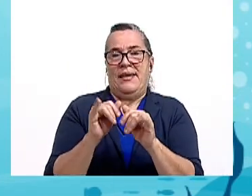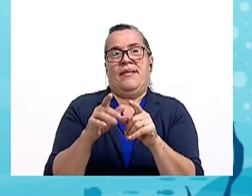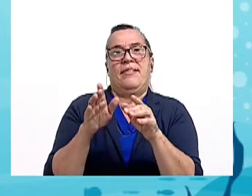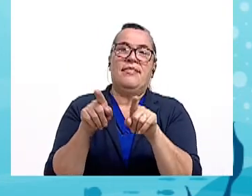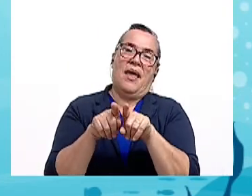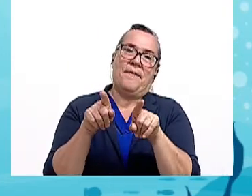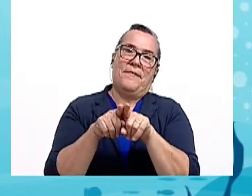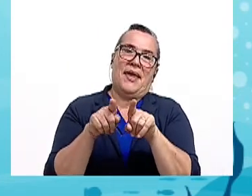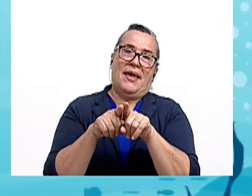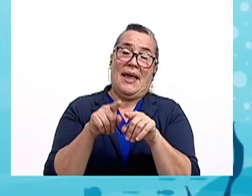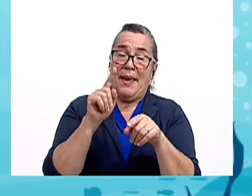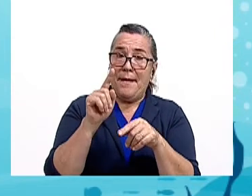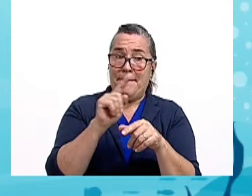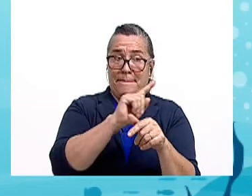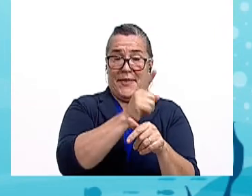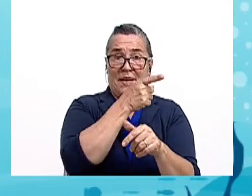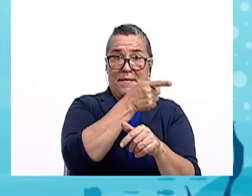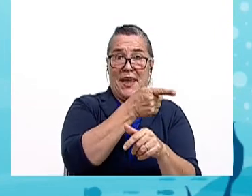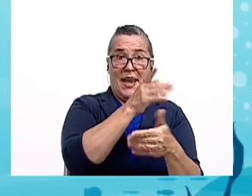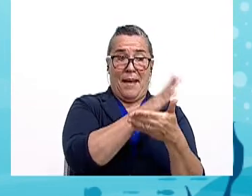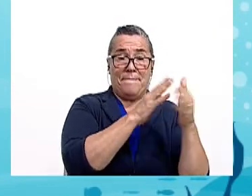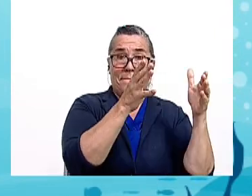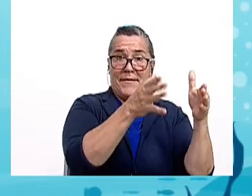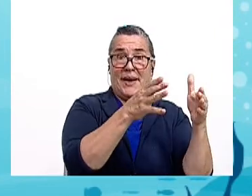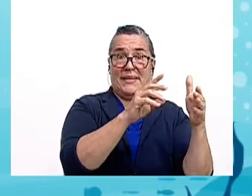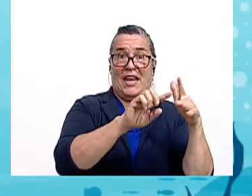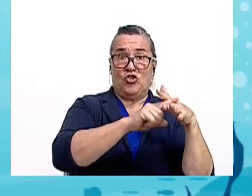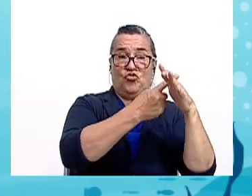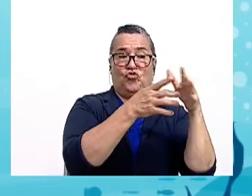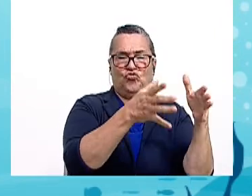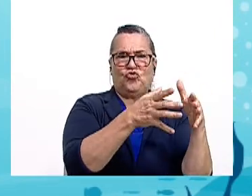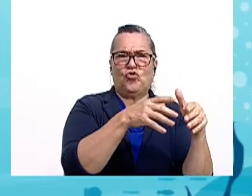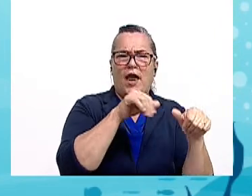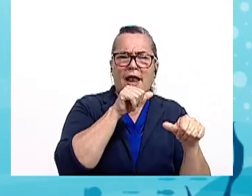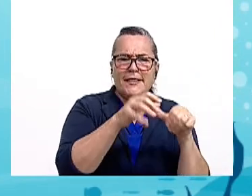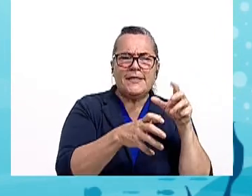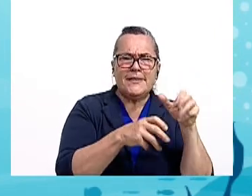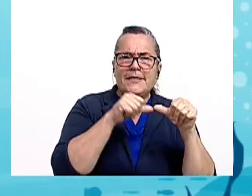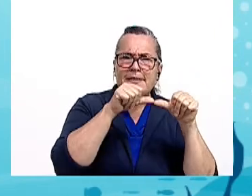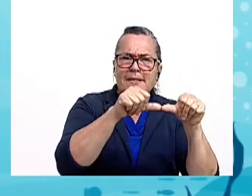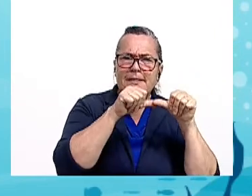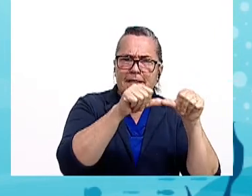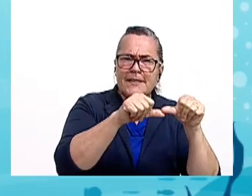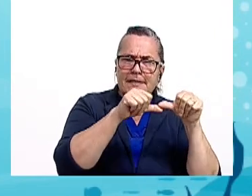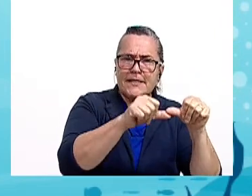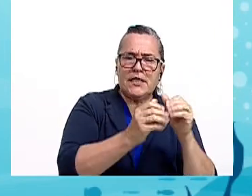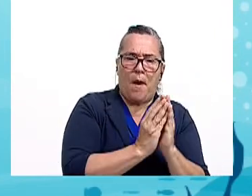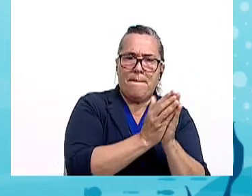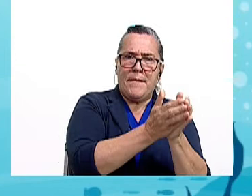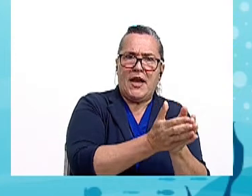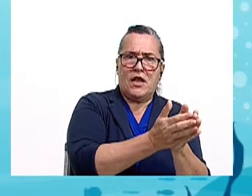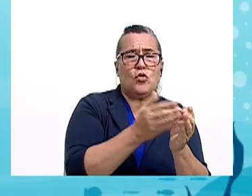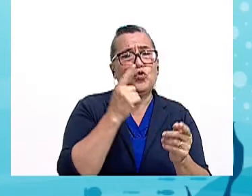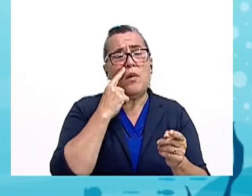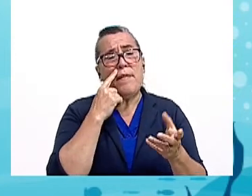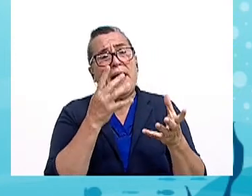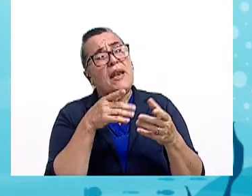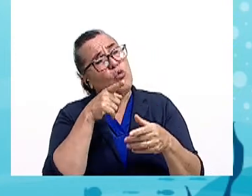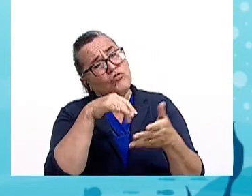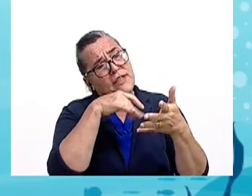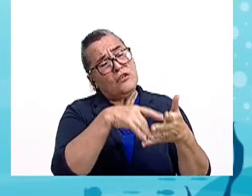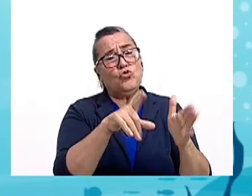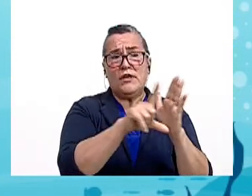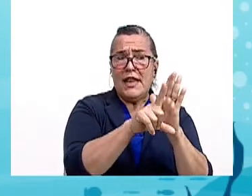también en esta primera parte es cuando él se empeña en ser un marino, a pesar de que su padre quería que estudiara